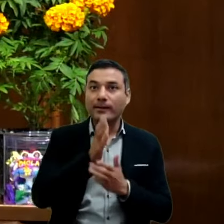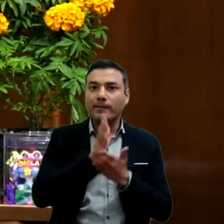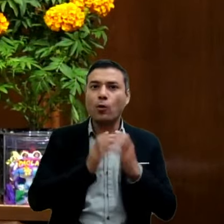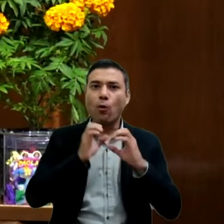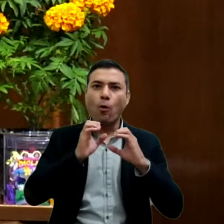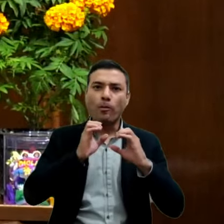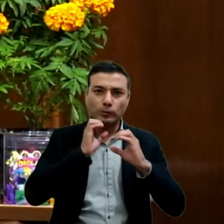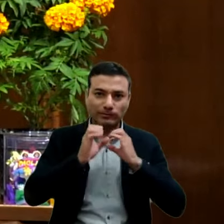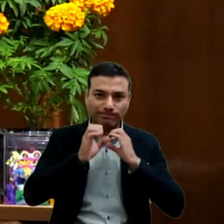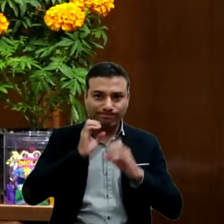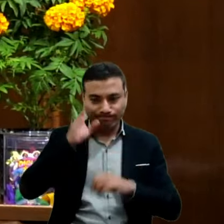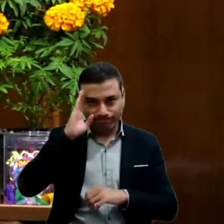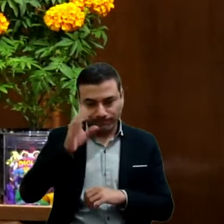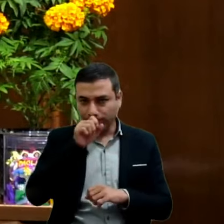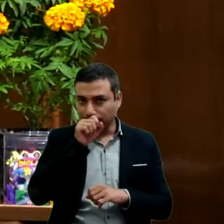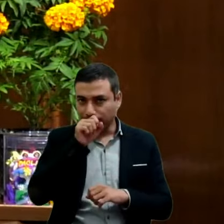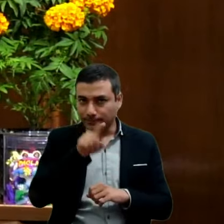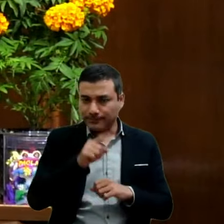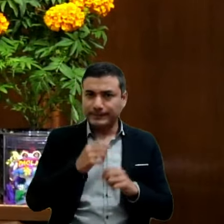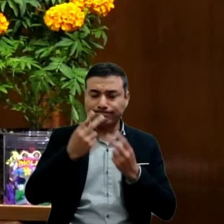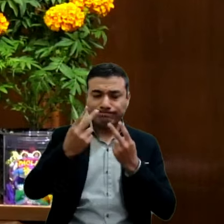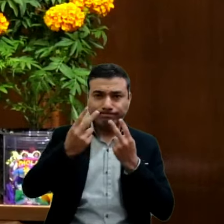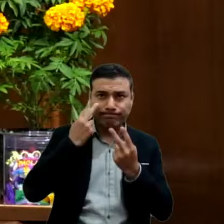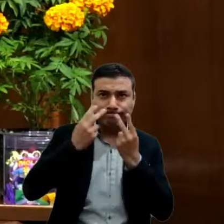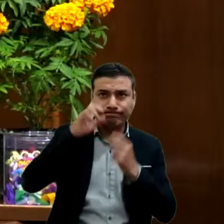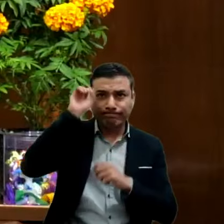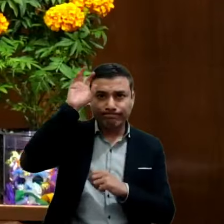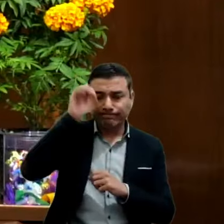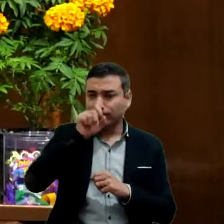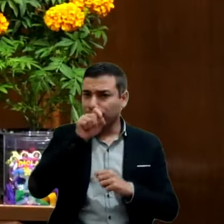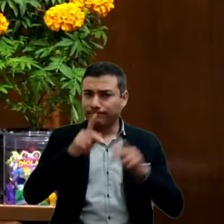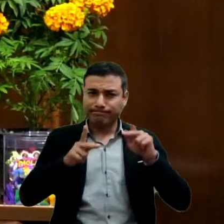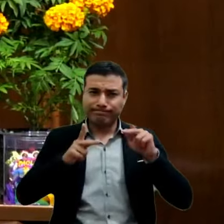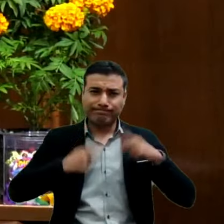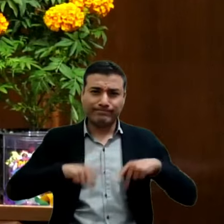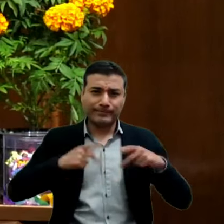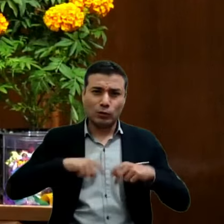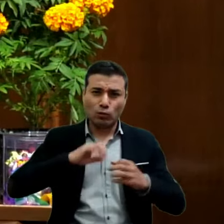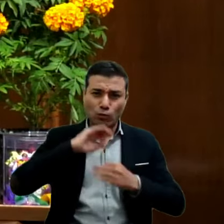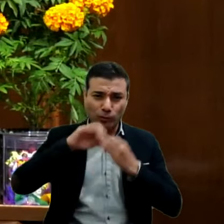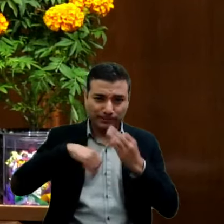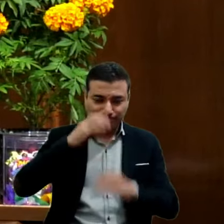comunicación, a quienes nos siguen en redes sociales y al público en general.